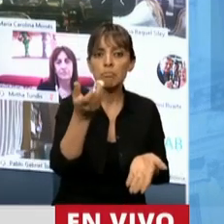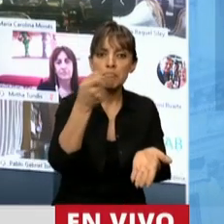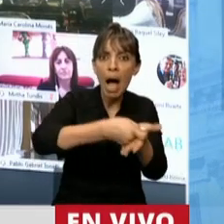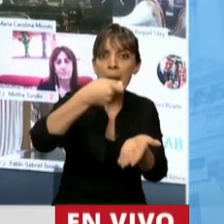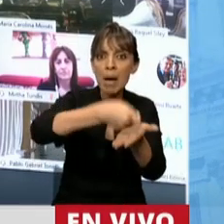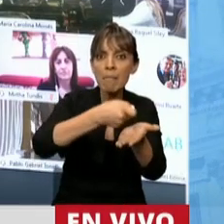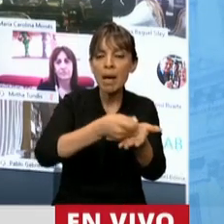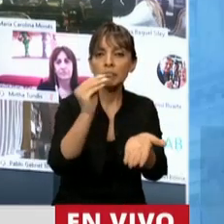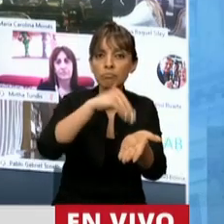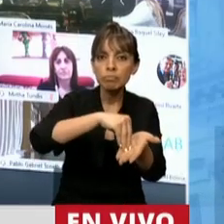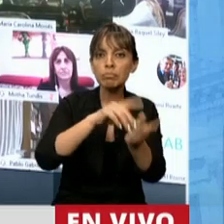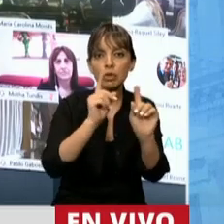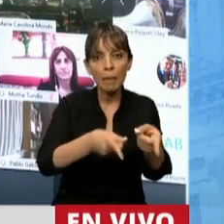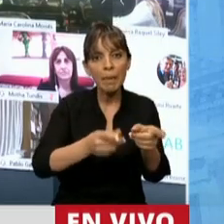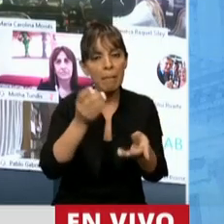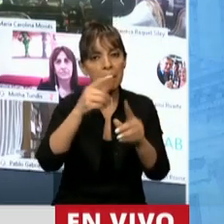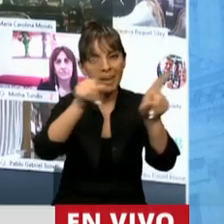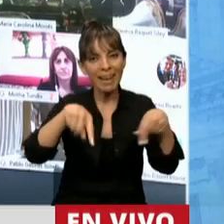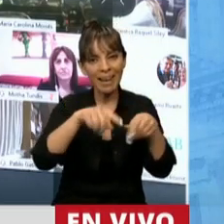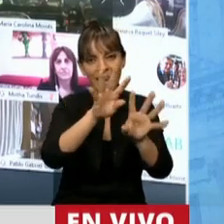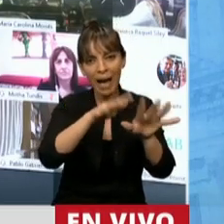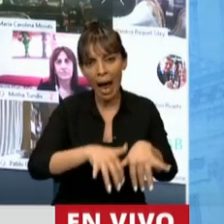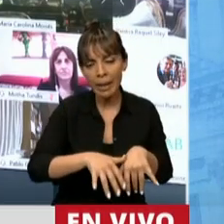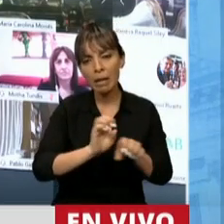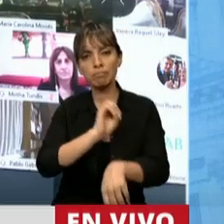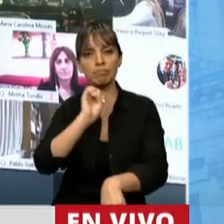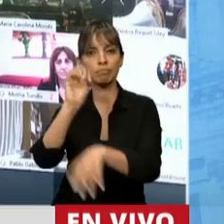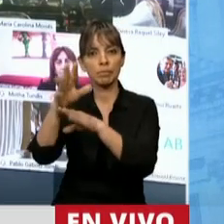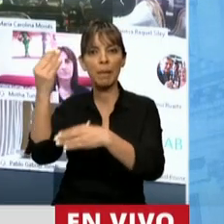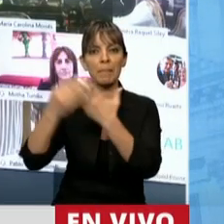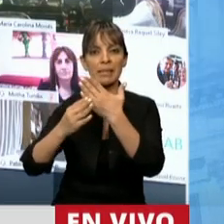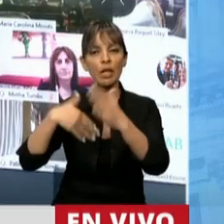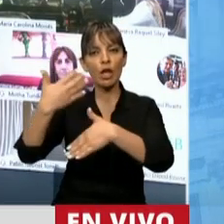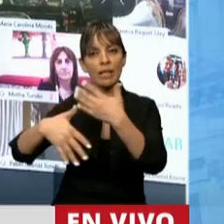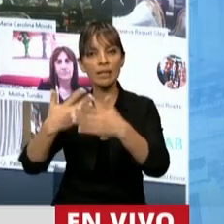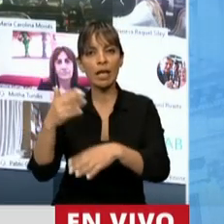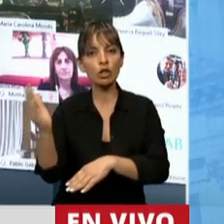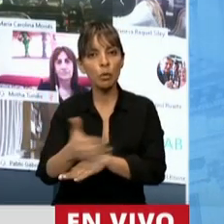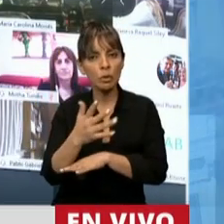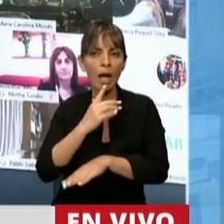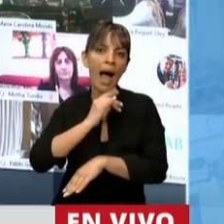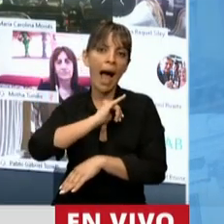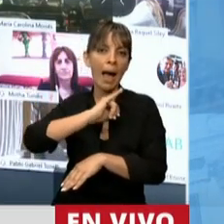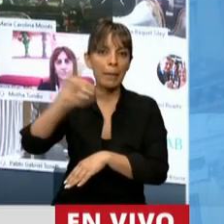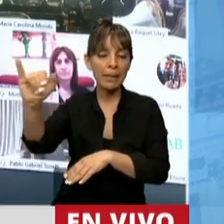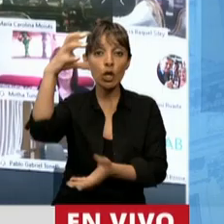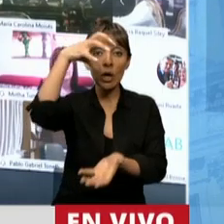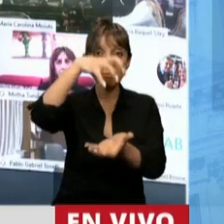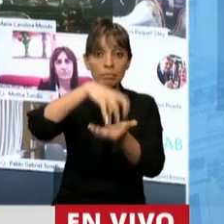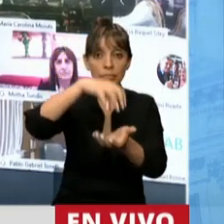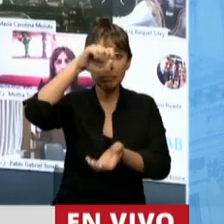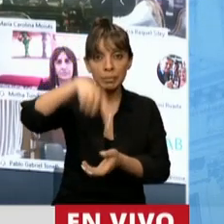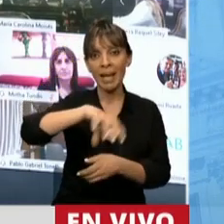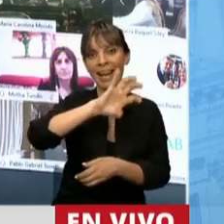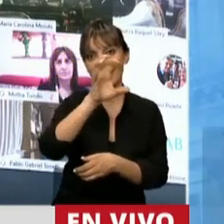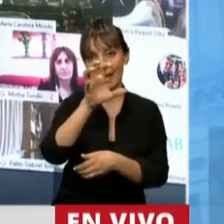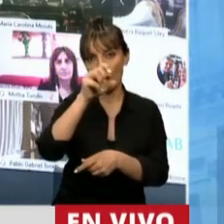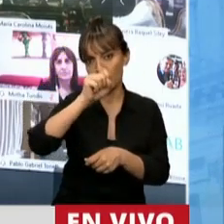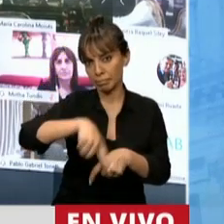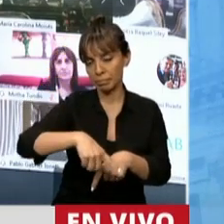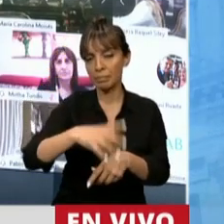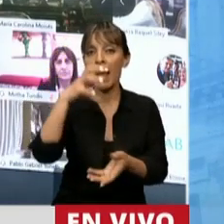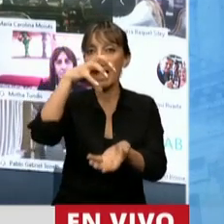mandó una carta al Ministerio de Desarrollo Productivo anunciando que la oficina regional, es decir, que